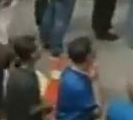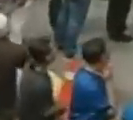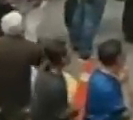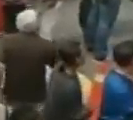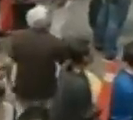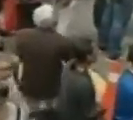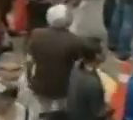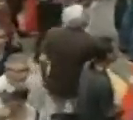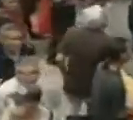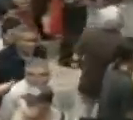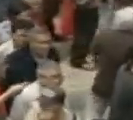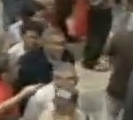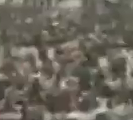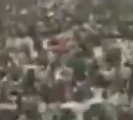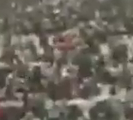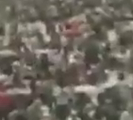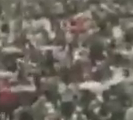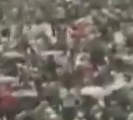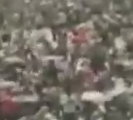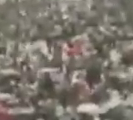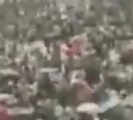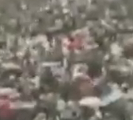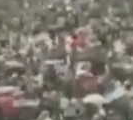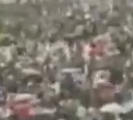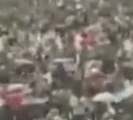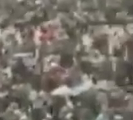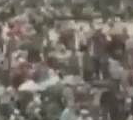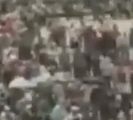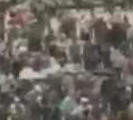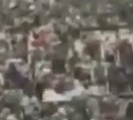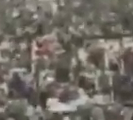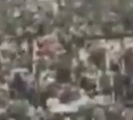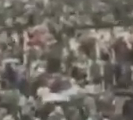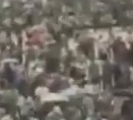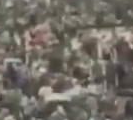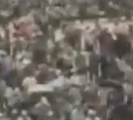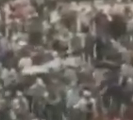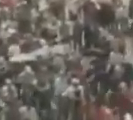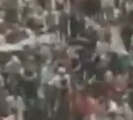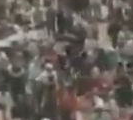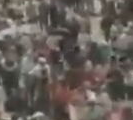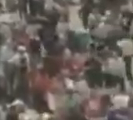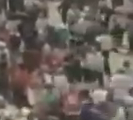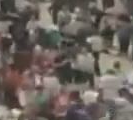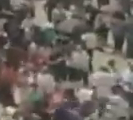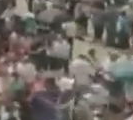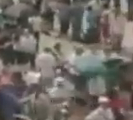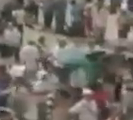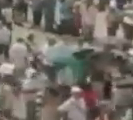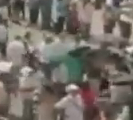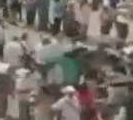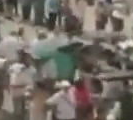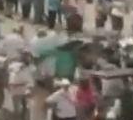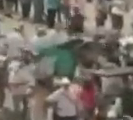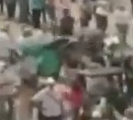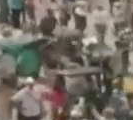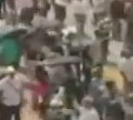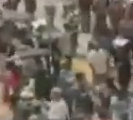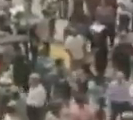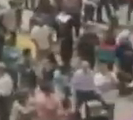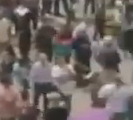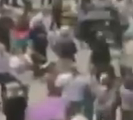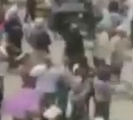que le dieron la vuelta al mundo. Señoras y señores, miren cómo se encuentra ahorita el poliedro de Caracas. Mira la gente votando hacia la Asamblea